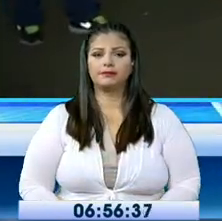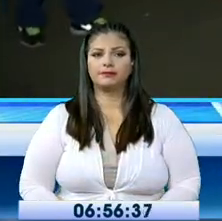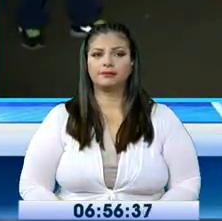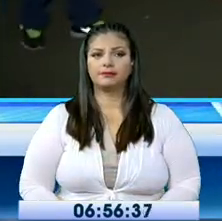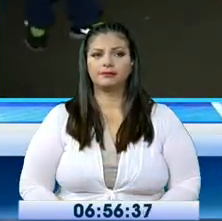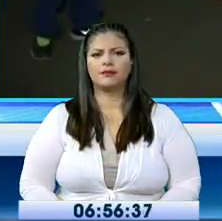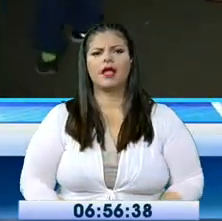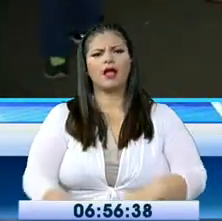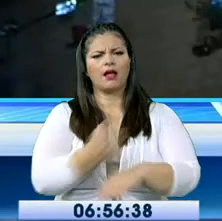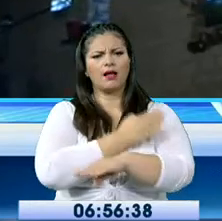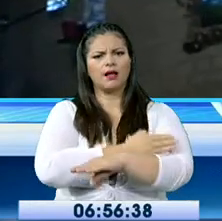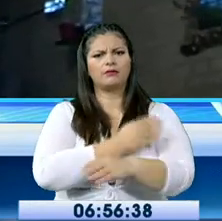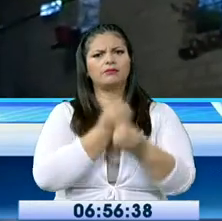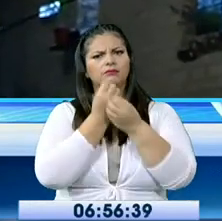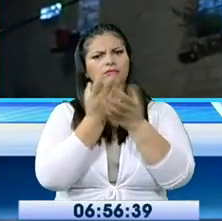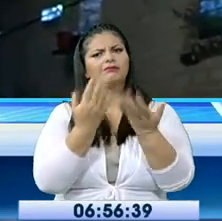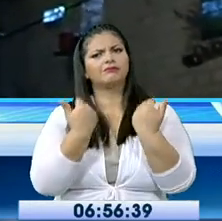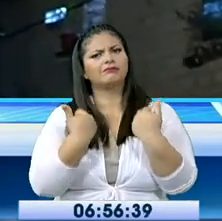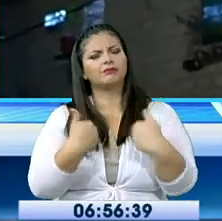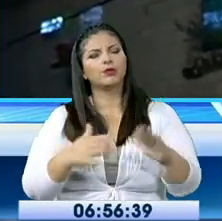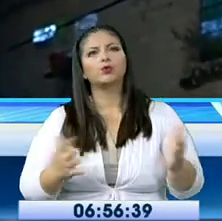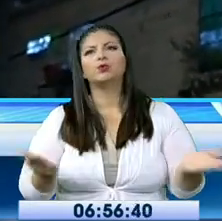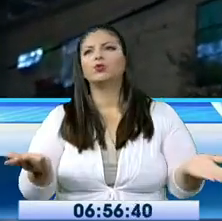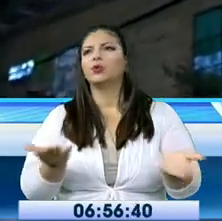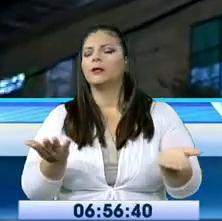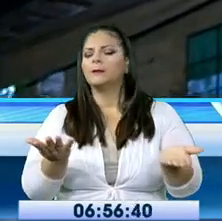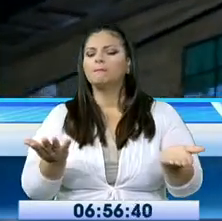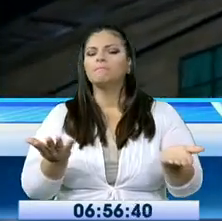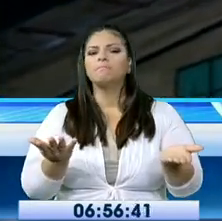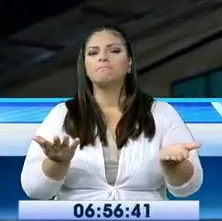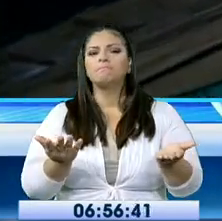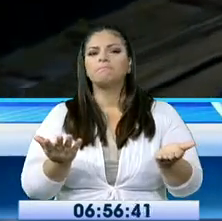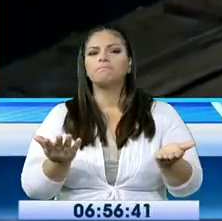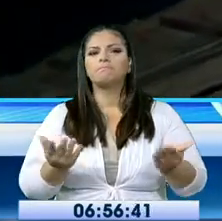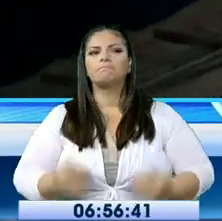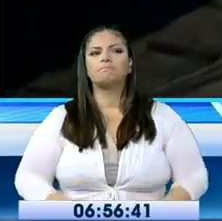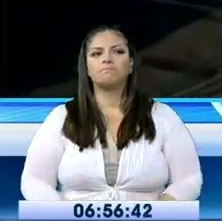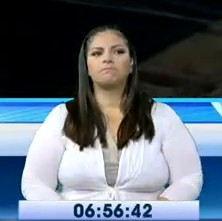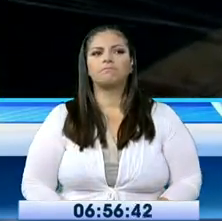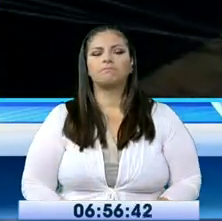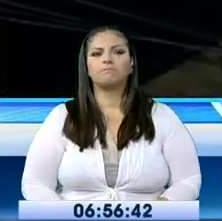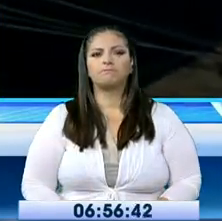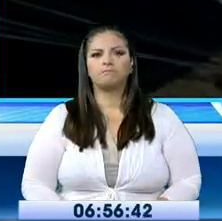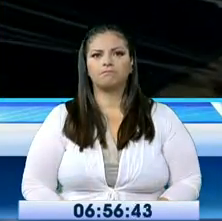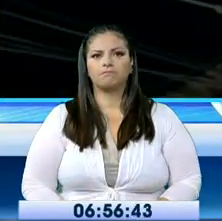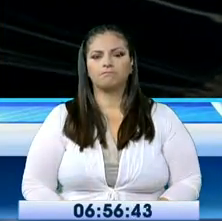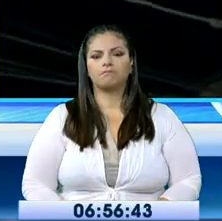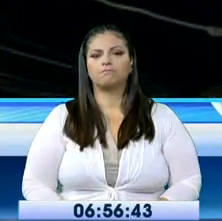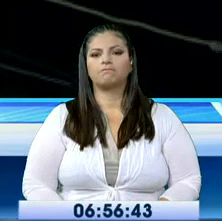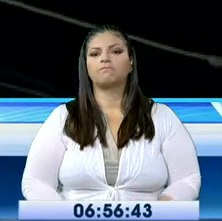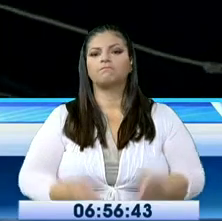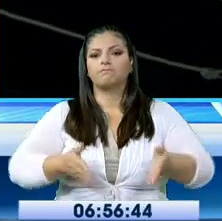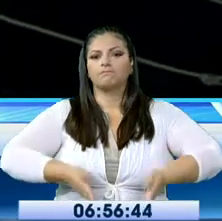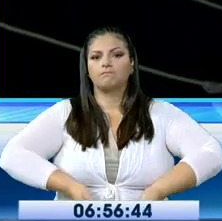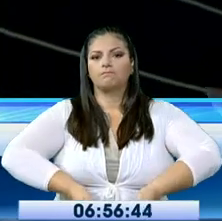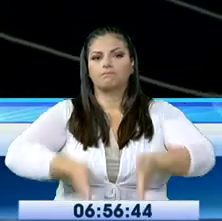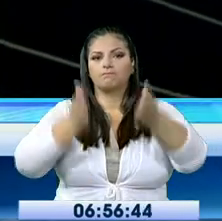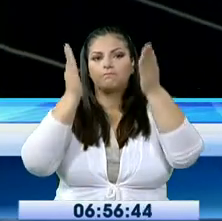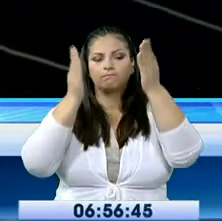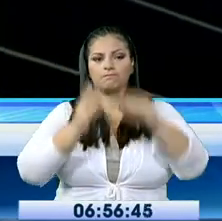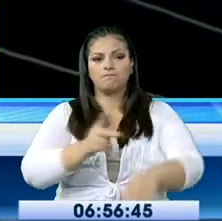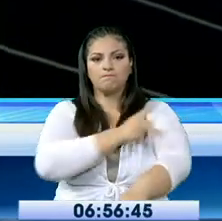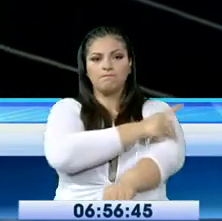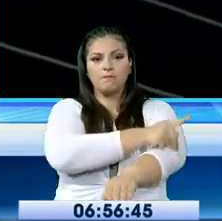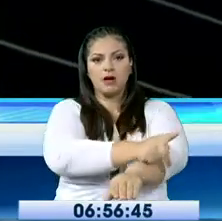lo mencionamos. En la vía de salida hacia a la península, en la vía que va